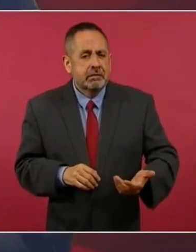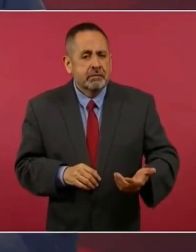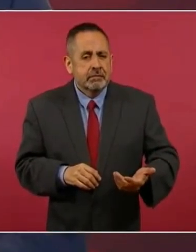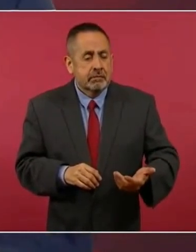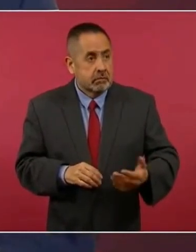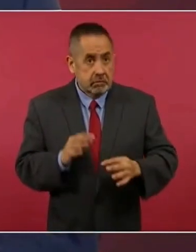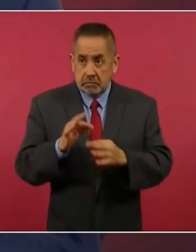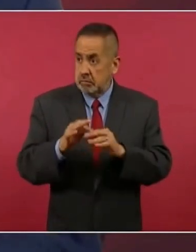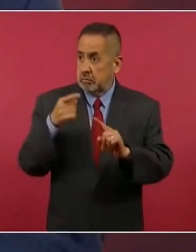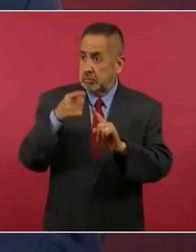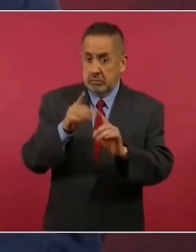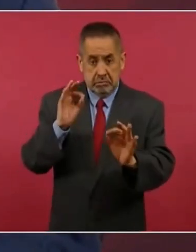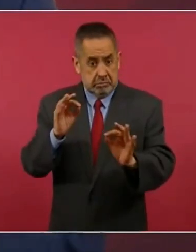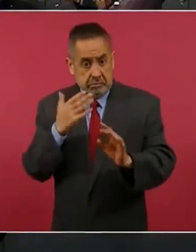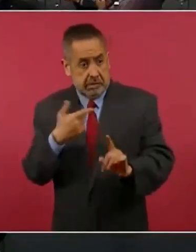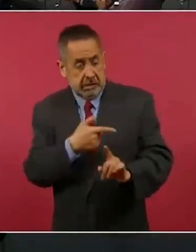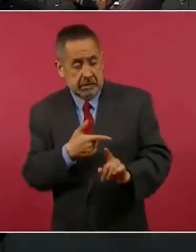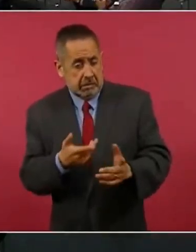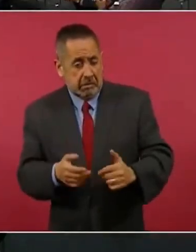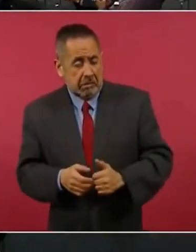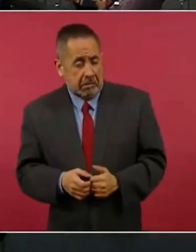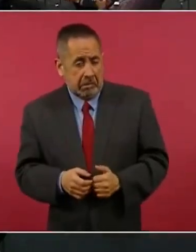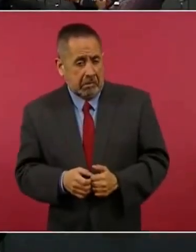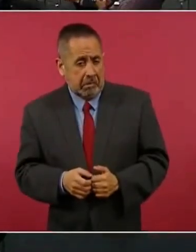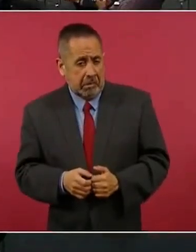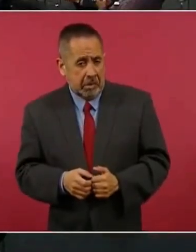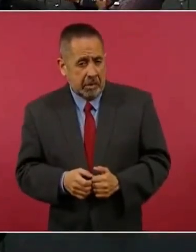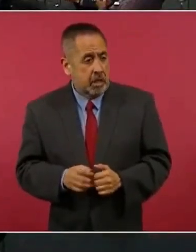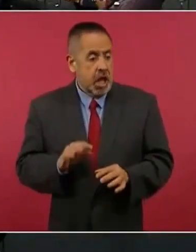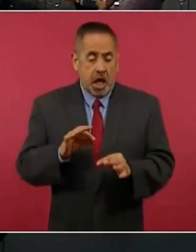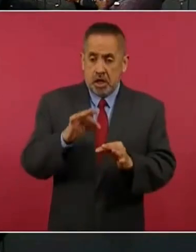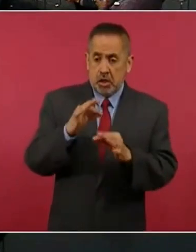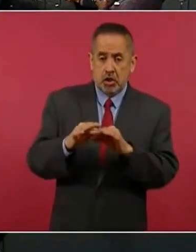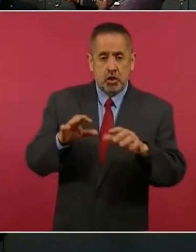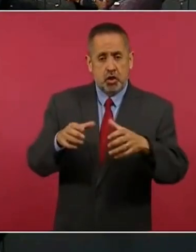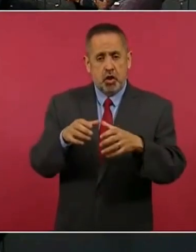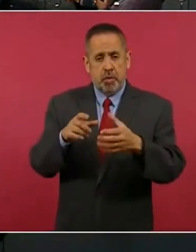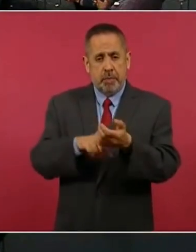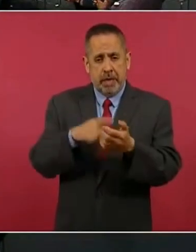¿Se logró quitar a los